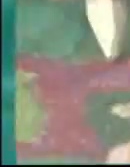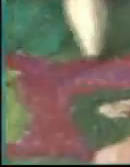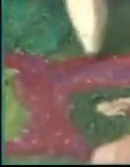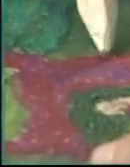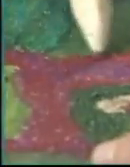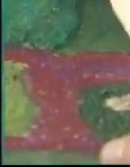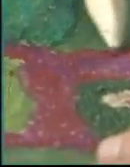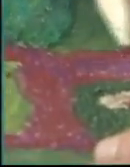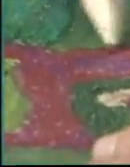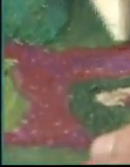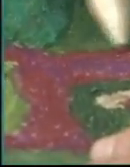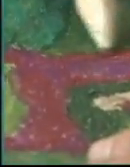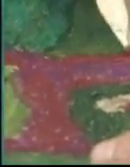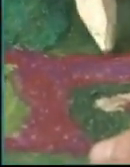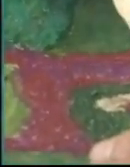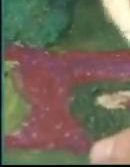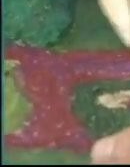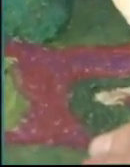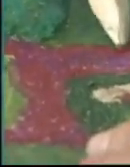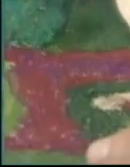¿verdad?